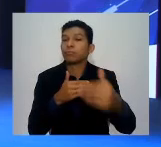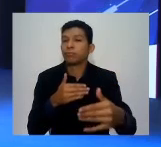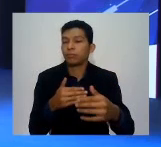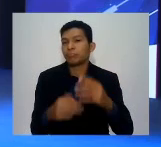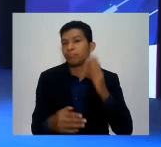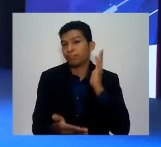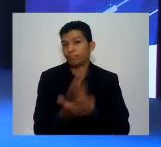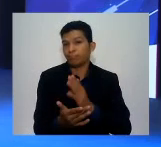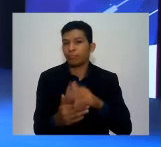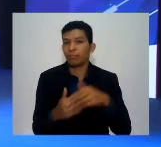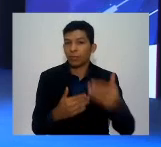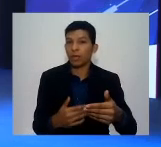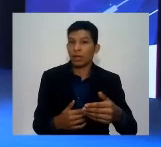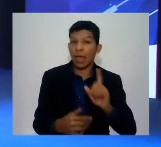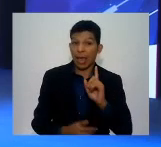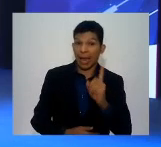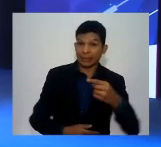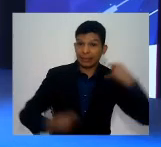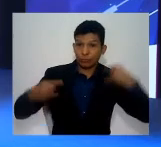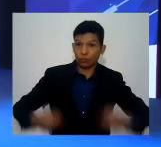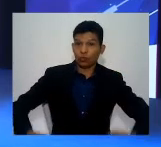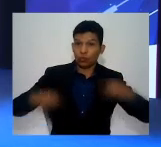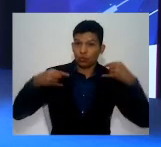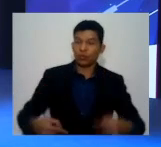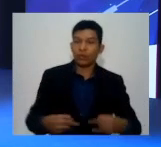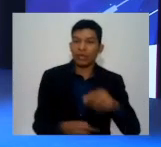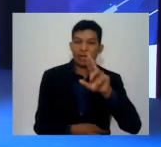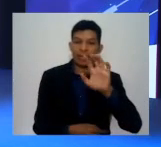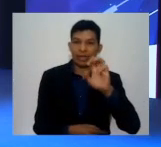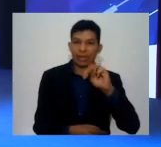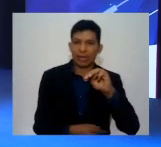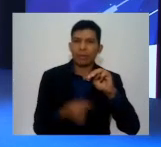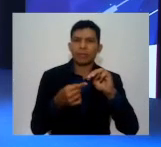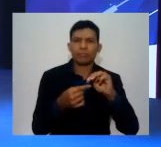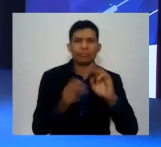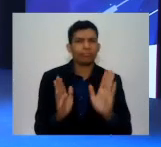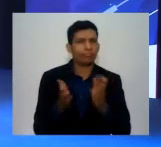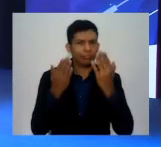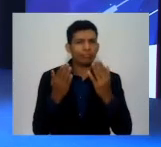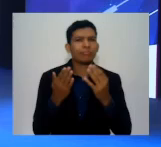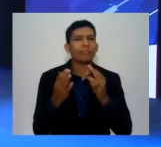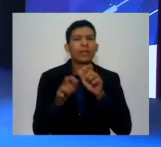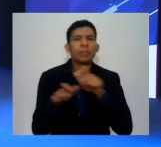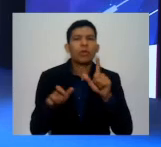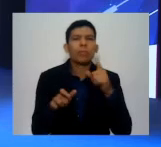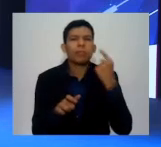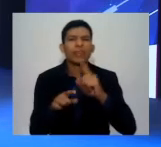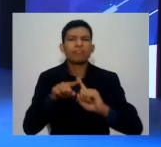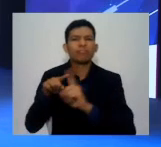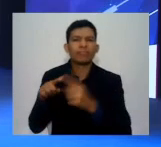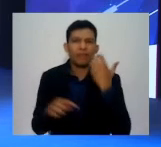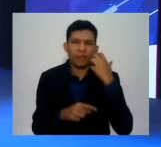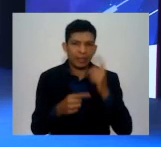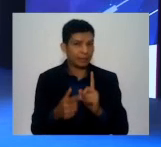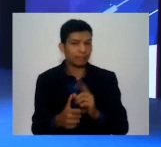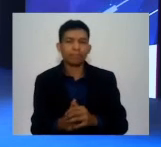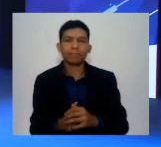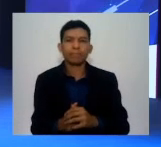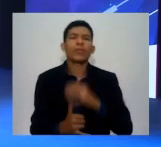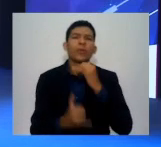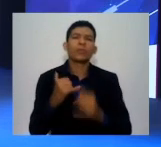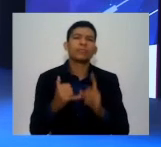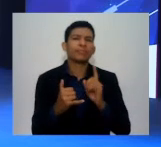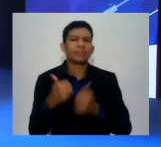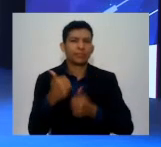lado izquierdo abajo tenemos un equipo de resonancia magnética, una vaina así súper compleja, el nivel de física que hay detrás de eso es una vaina maravillosa, nos